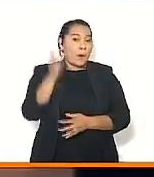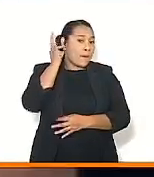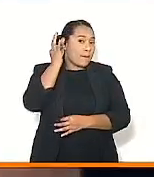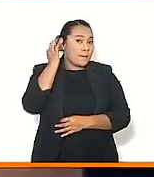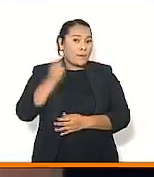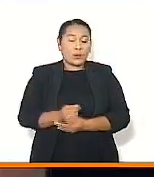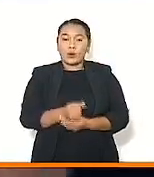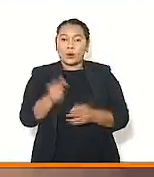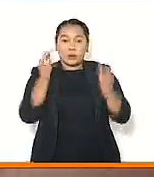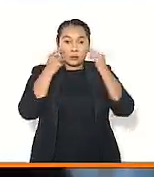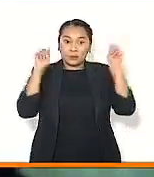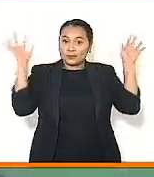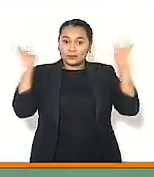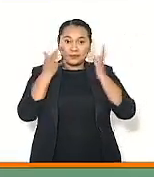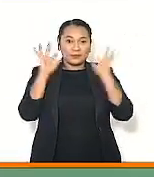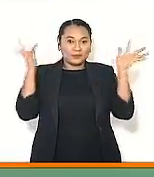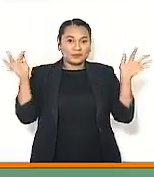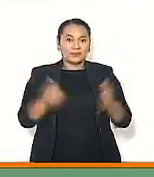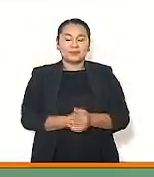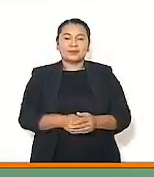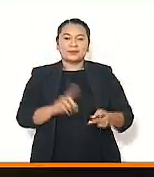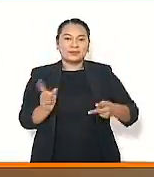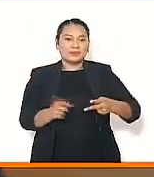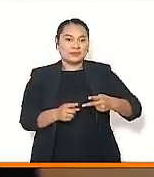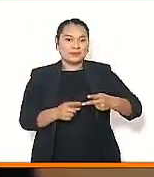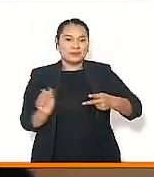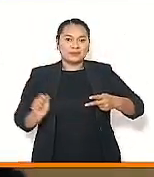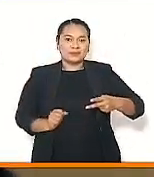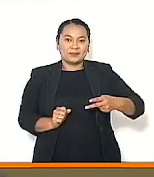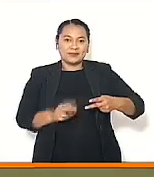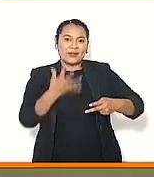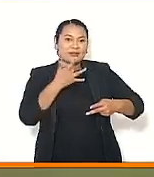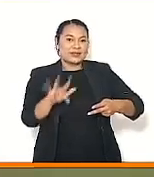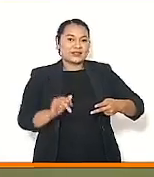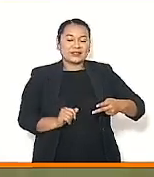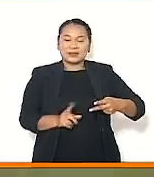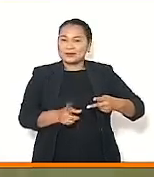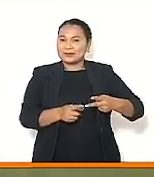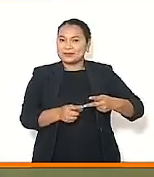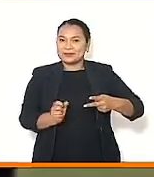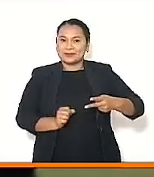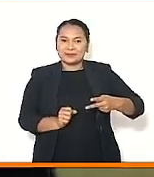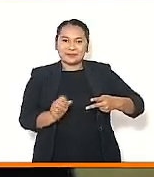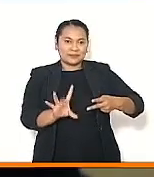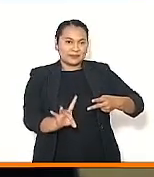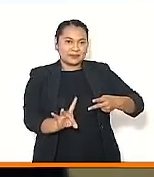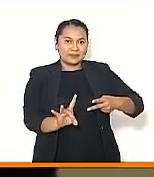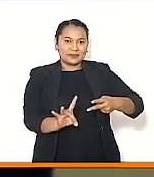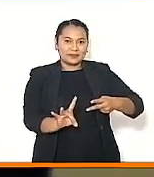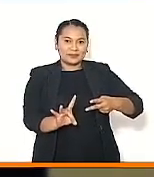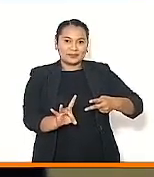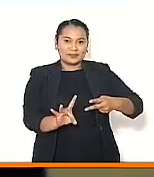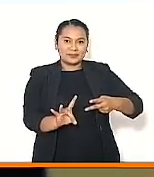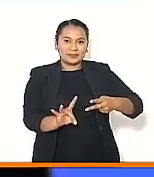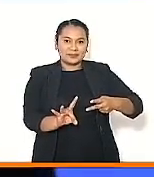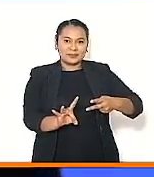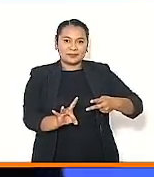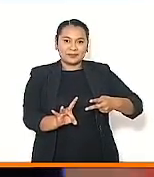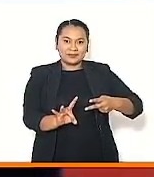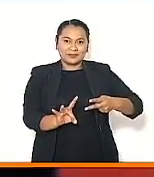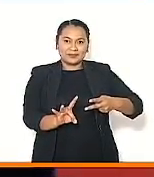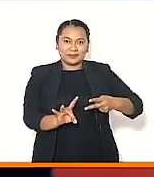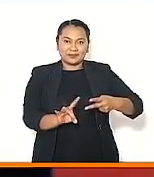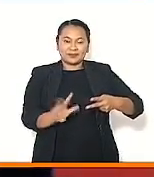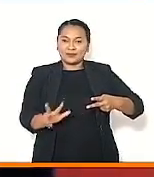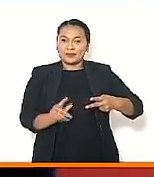Segundo número ganador, su primer dígito, y este es suerte porque este es el 8, segundo dígito. Este